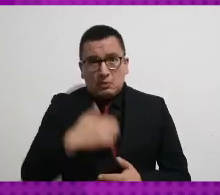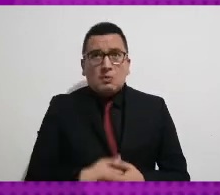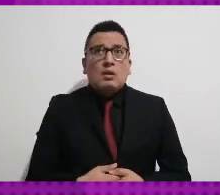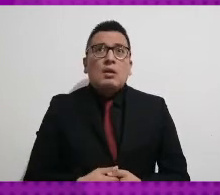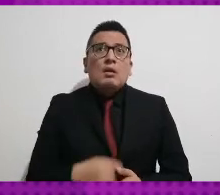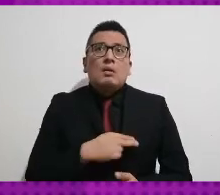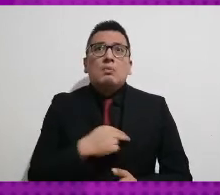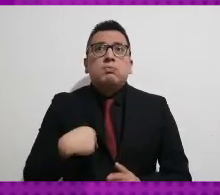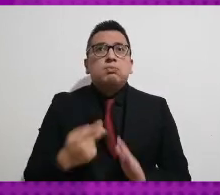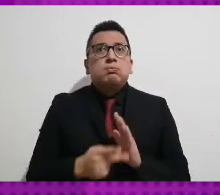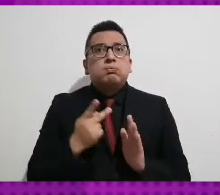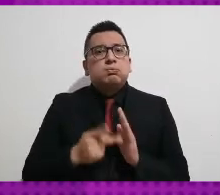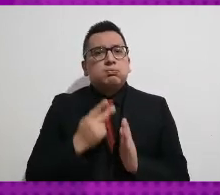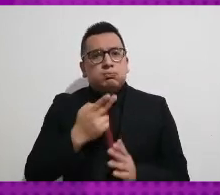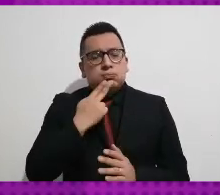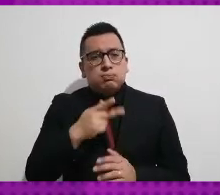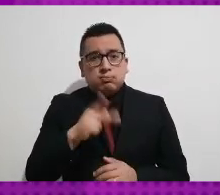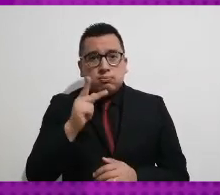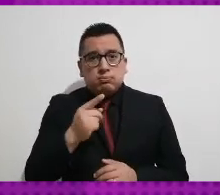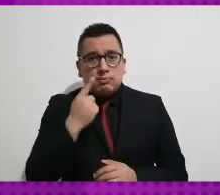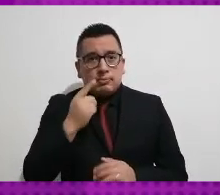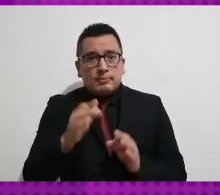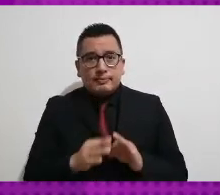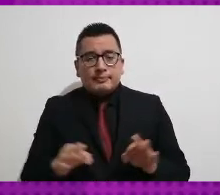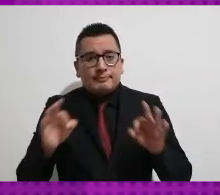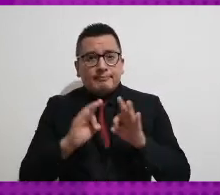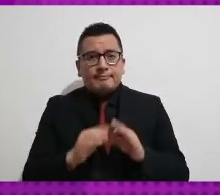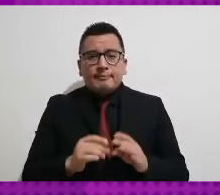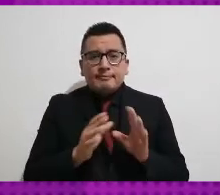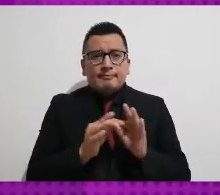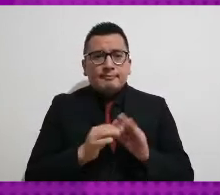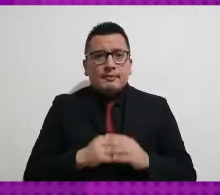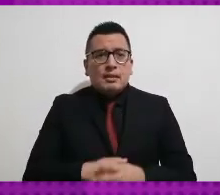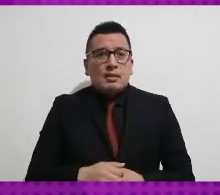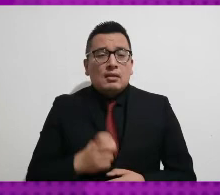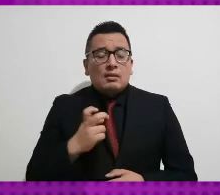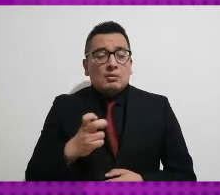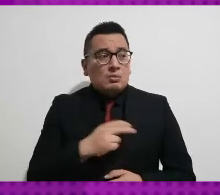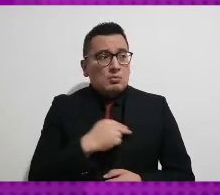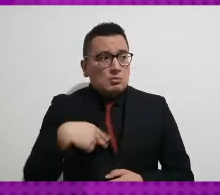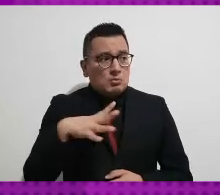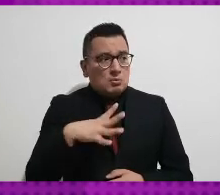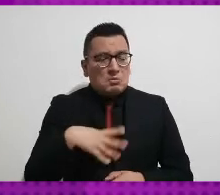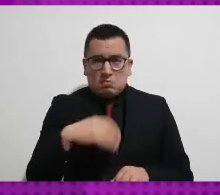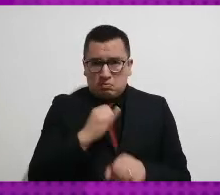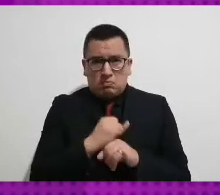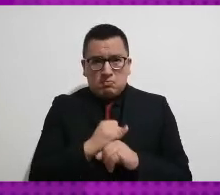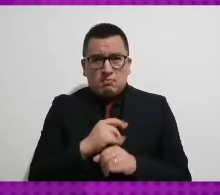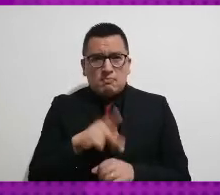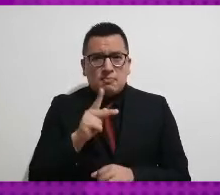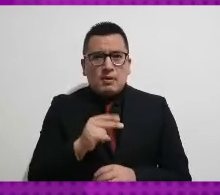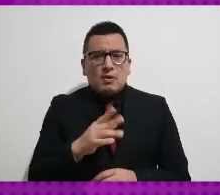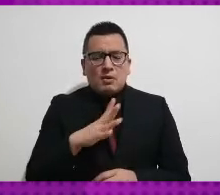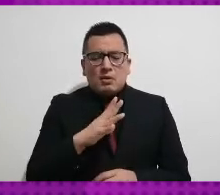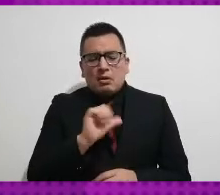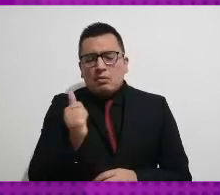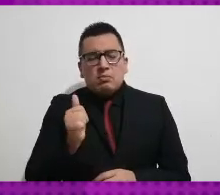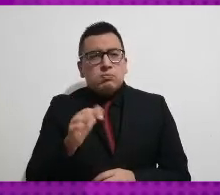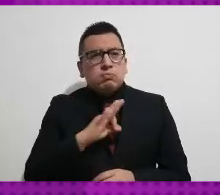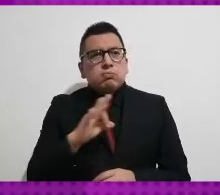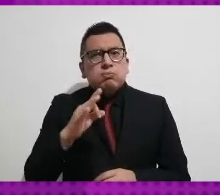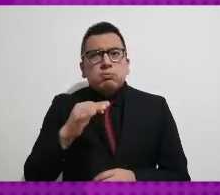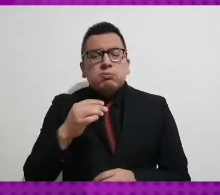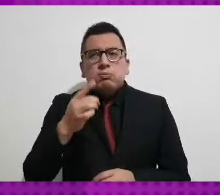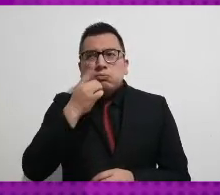verdad se usan constantemente, es importante mencionarles a todos que si bien tenemos esta página, se pueden recibir quejas